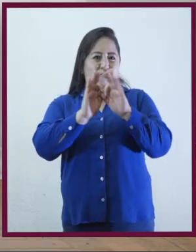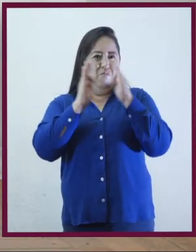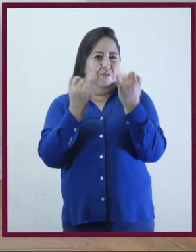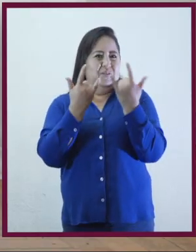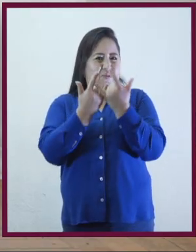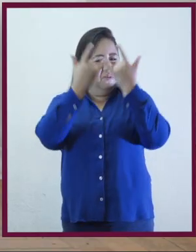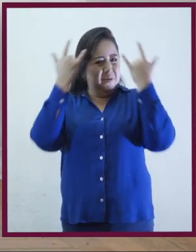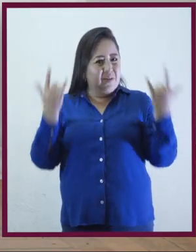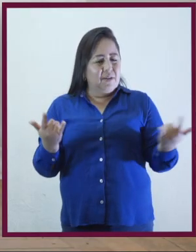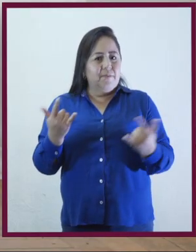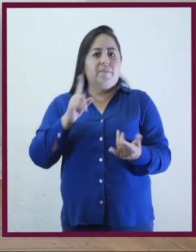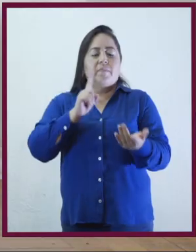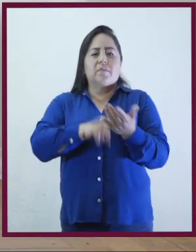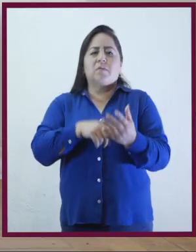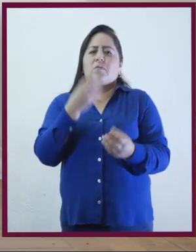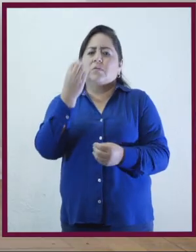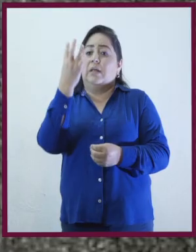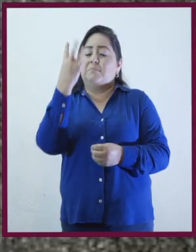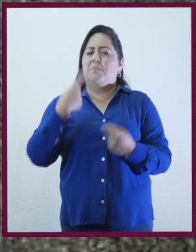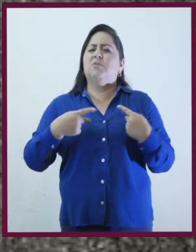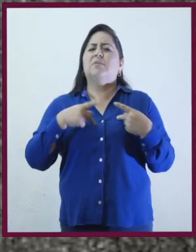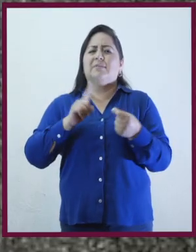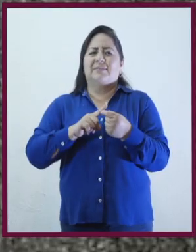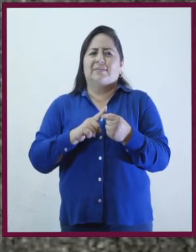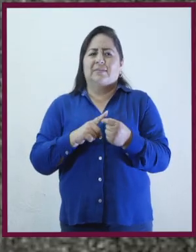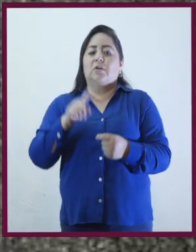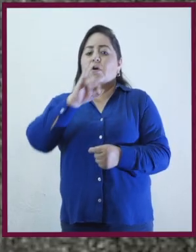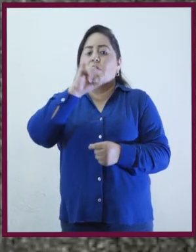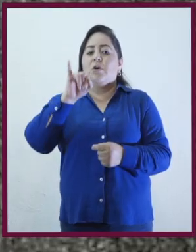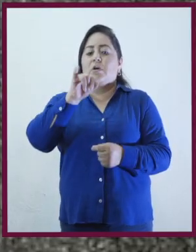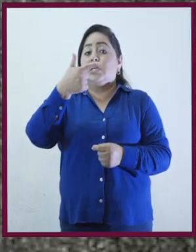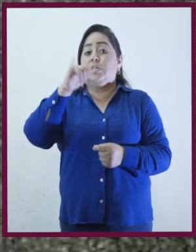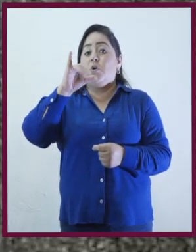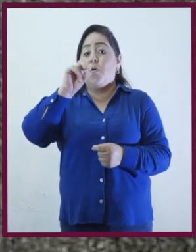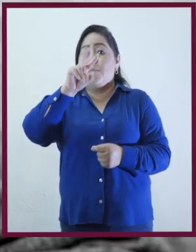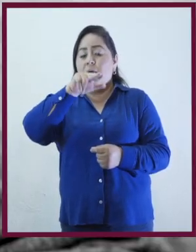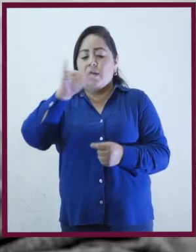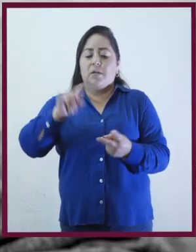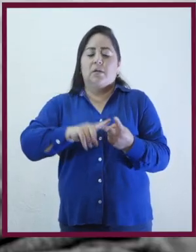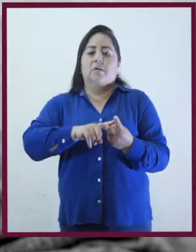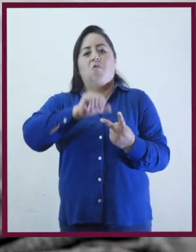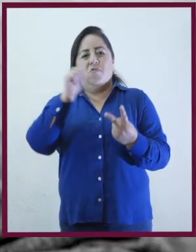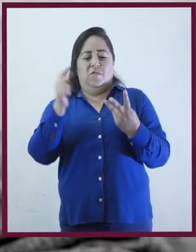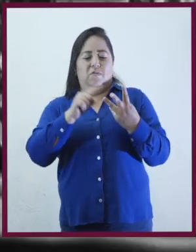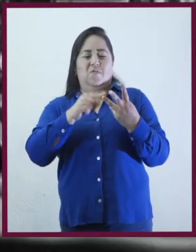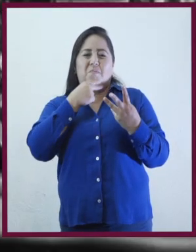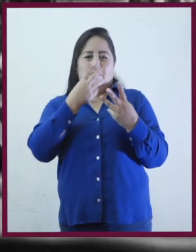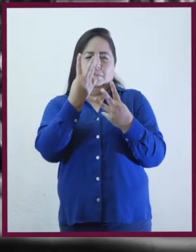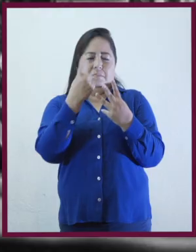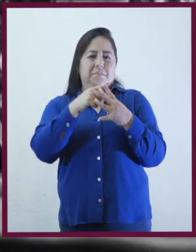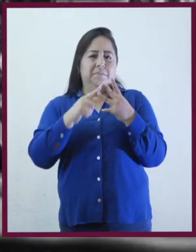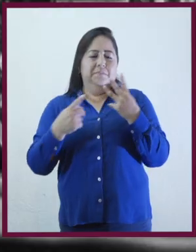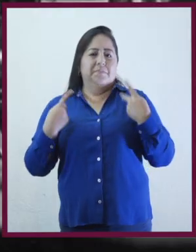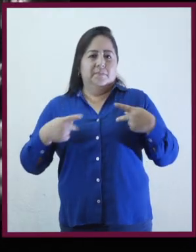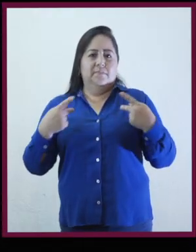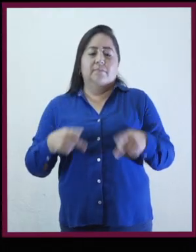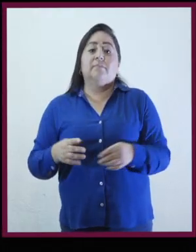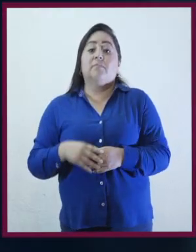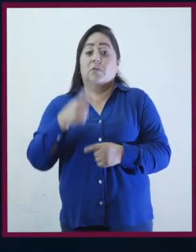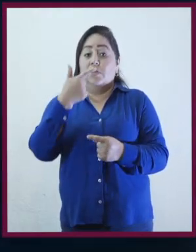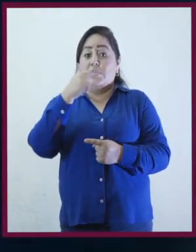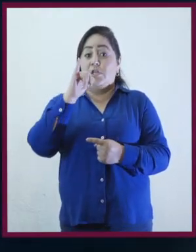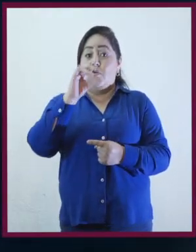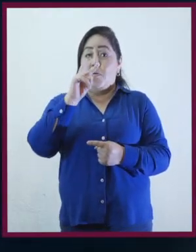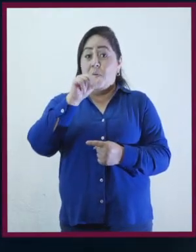como historiador influyeron 3 personas: Giovanni Morelli, Conan Doyle y Sigmund Freud.